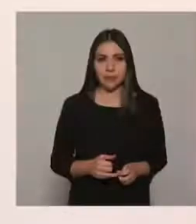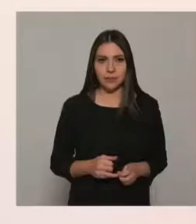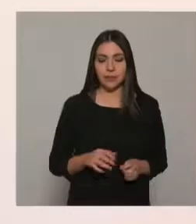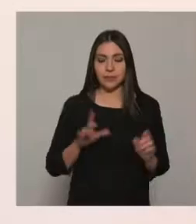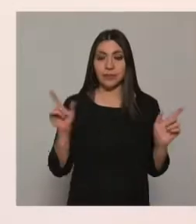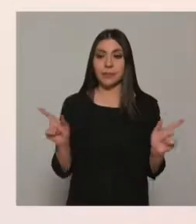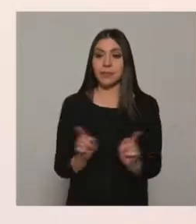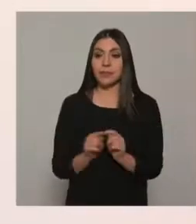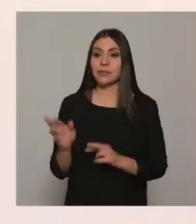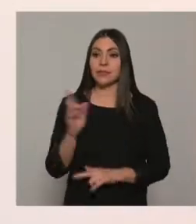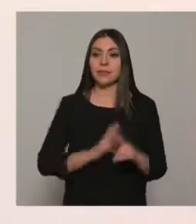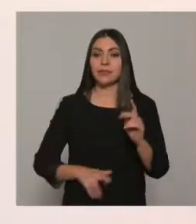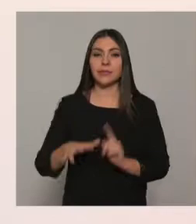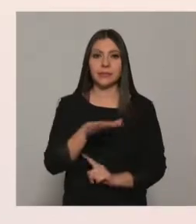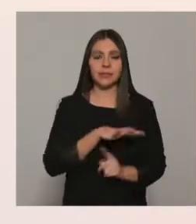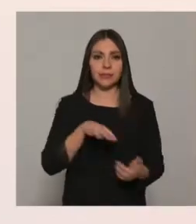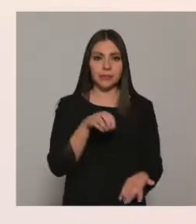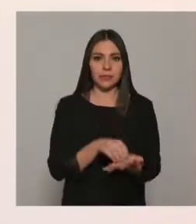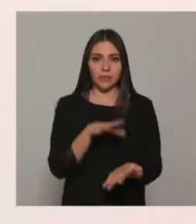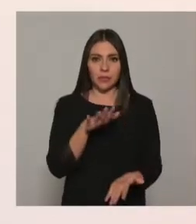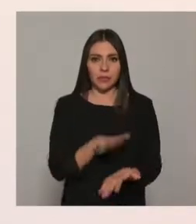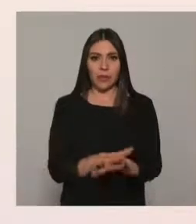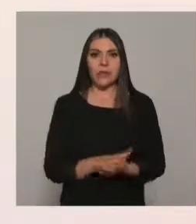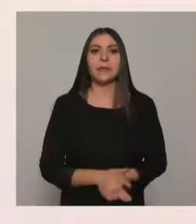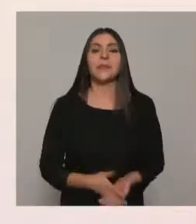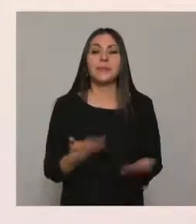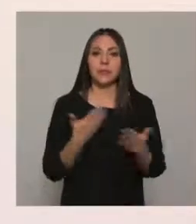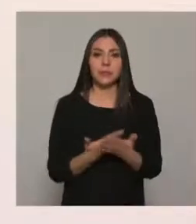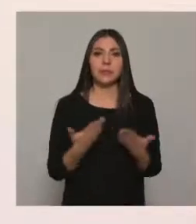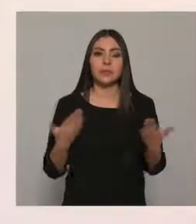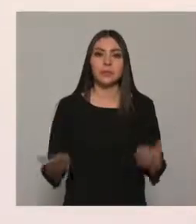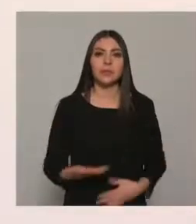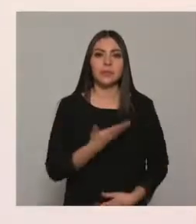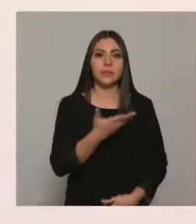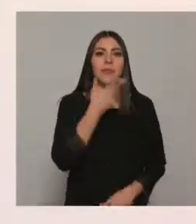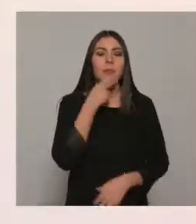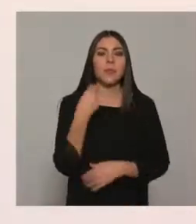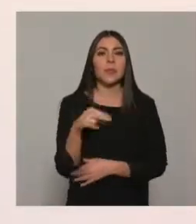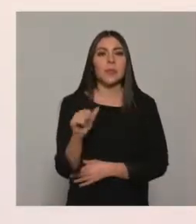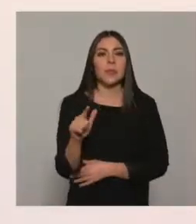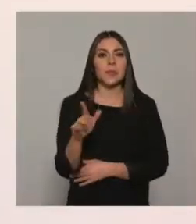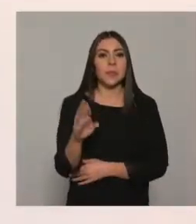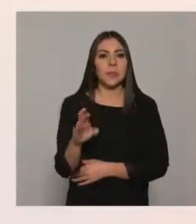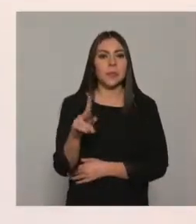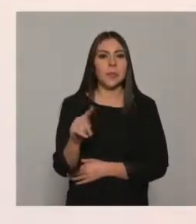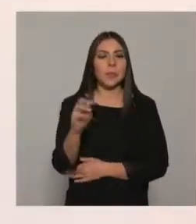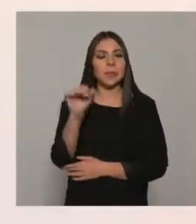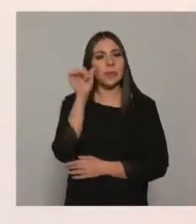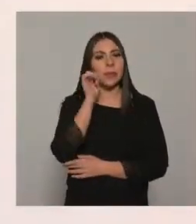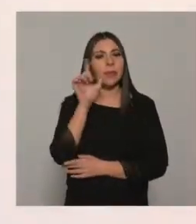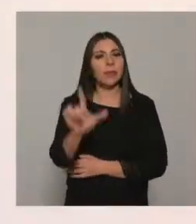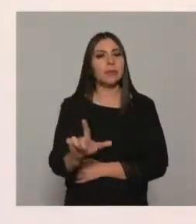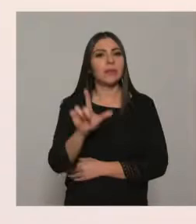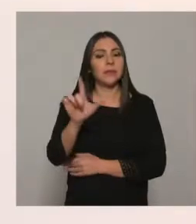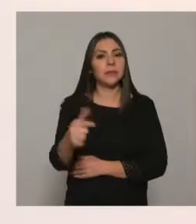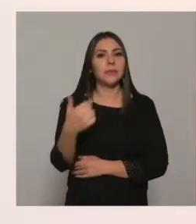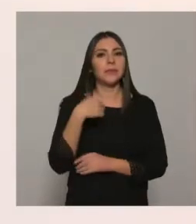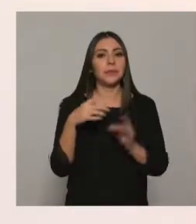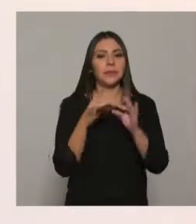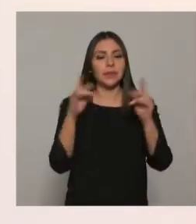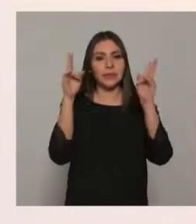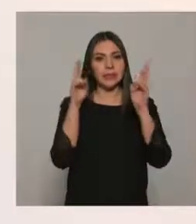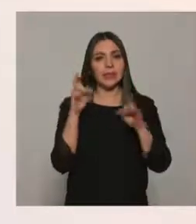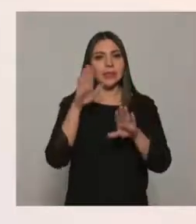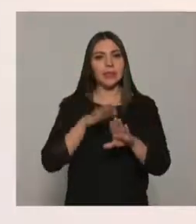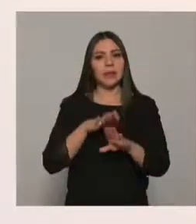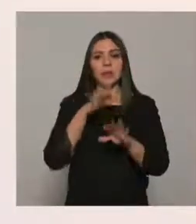Estamos de vuelta en Agenda y Contexto y vámonos rápidamente con mi compañero Alberto Cuenca. Como cada lunes, él nos tiene los temas que